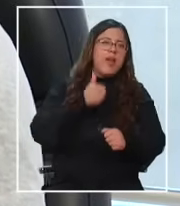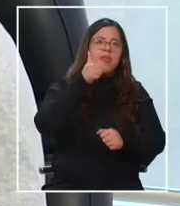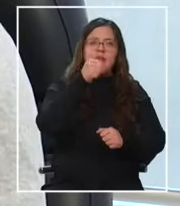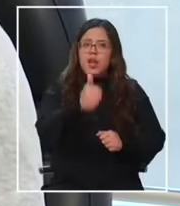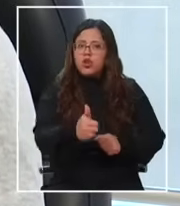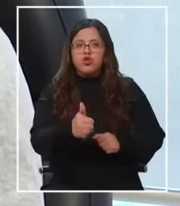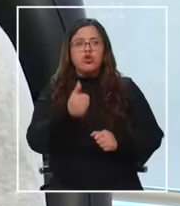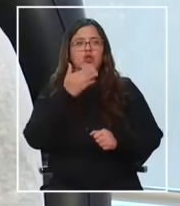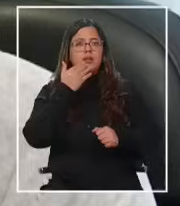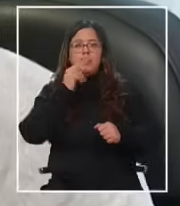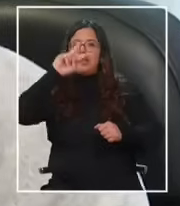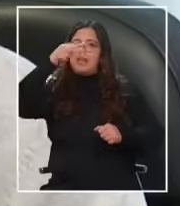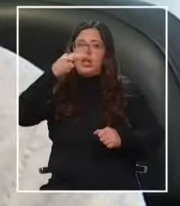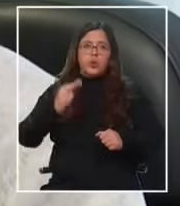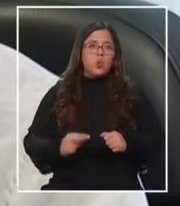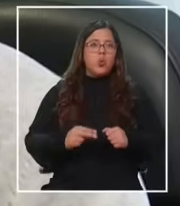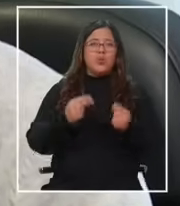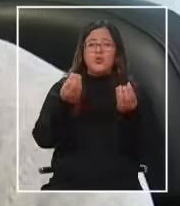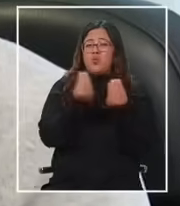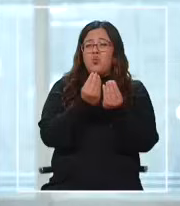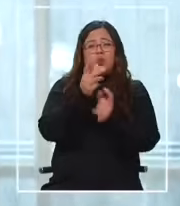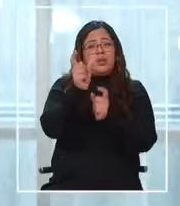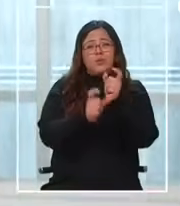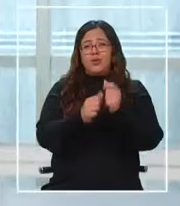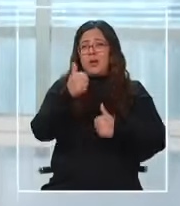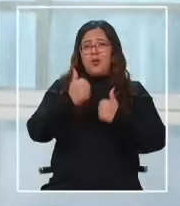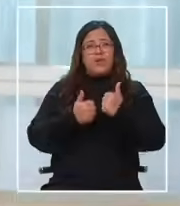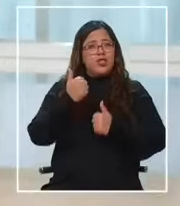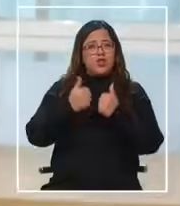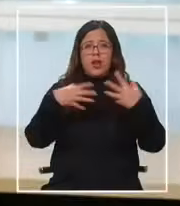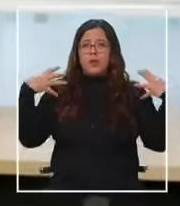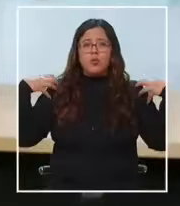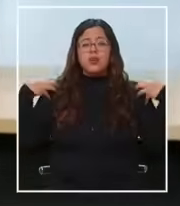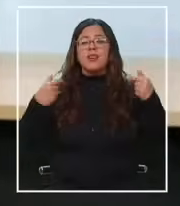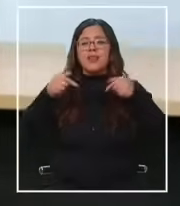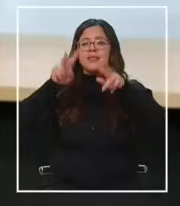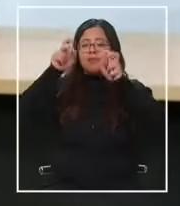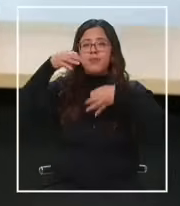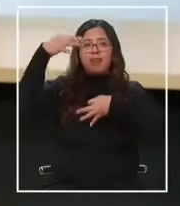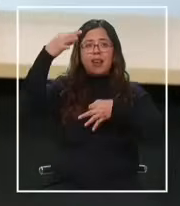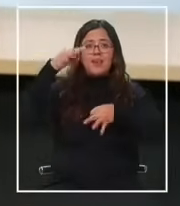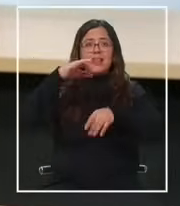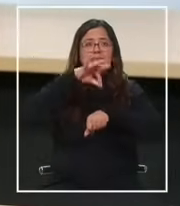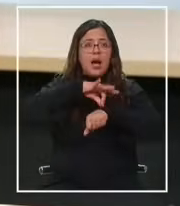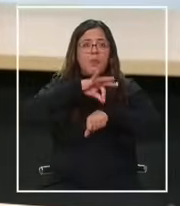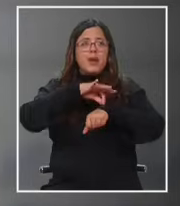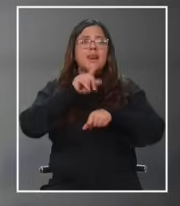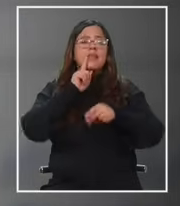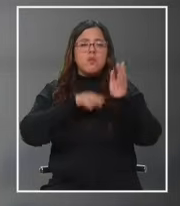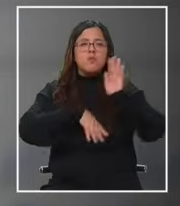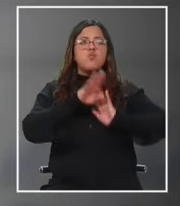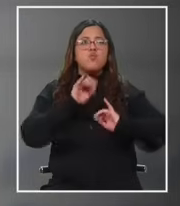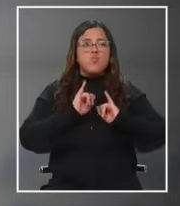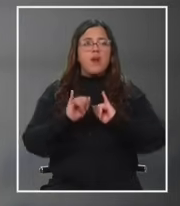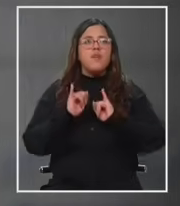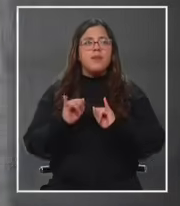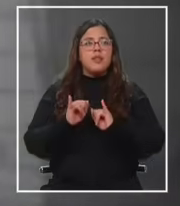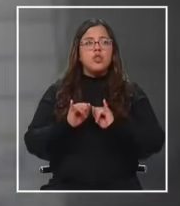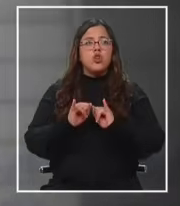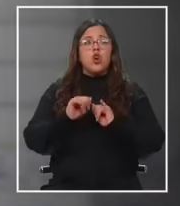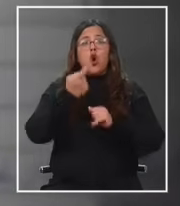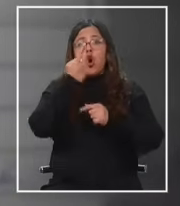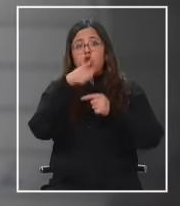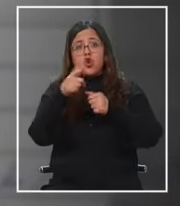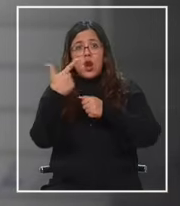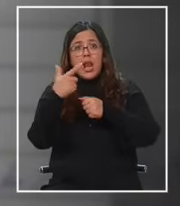el que estaba a cargo del turno ese día. Es un espectro grande de personas. Esa parte de la ficha clínica contiene más información. Con otro